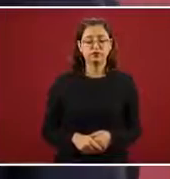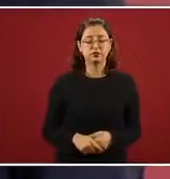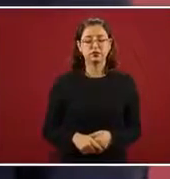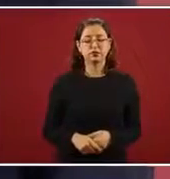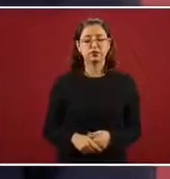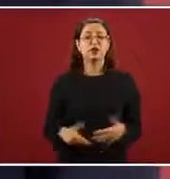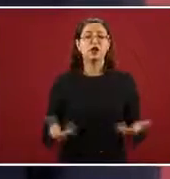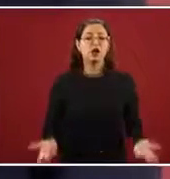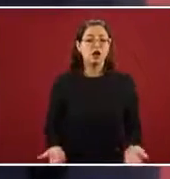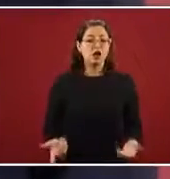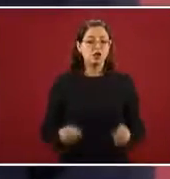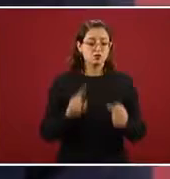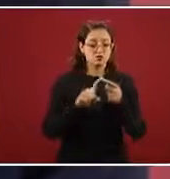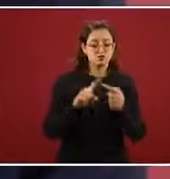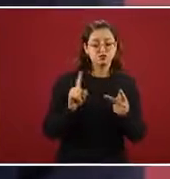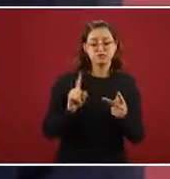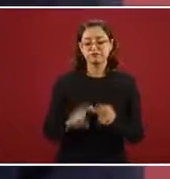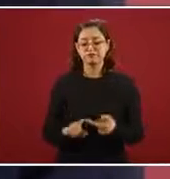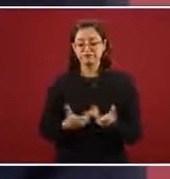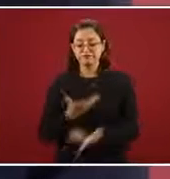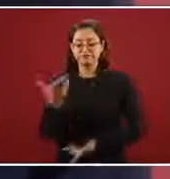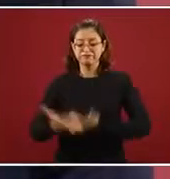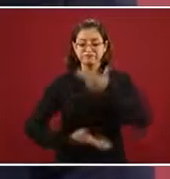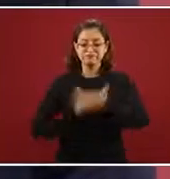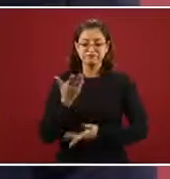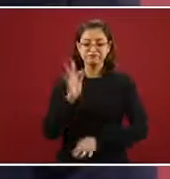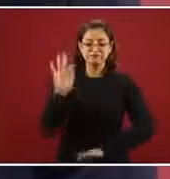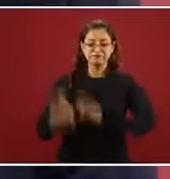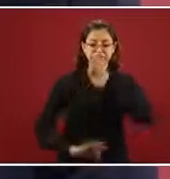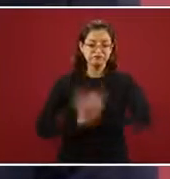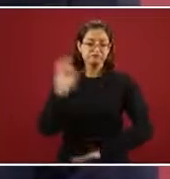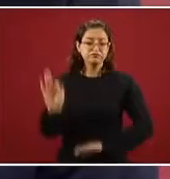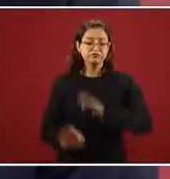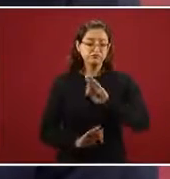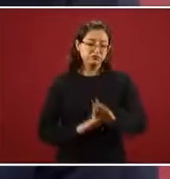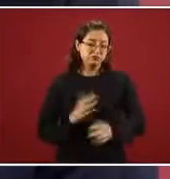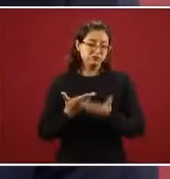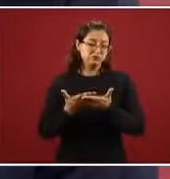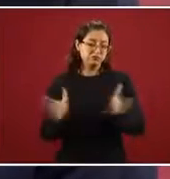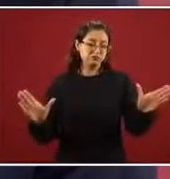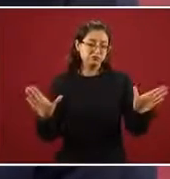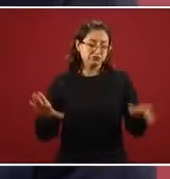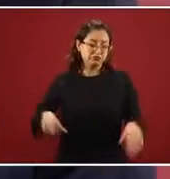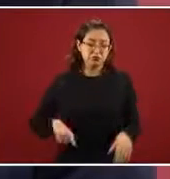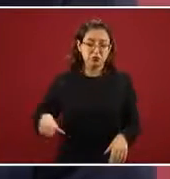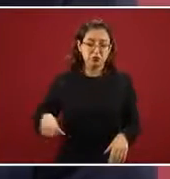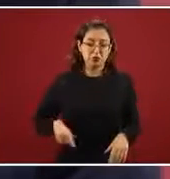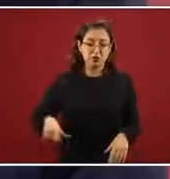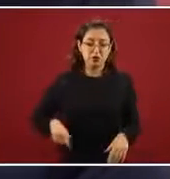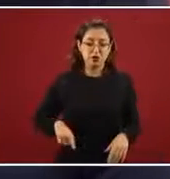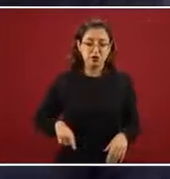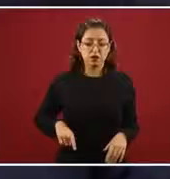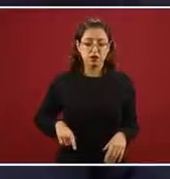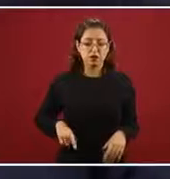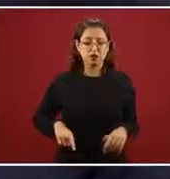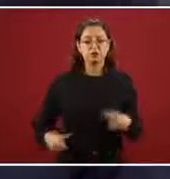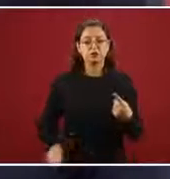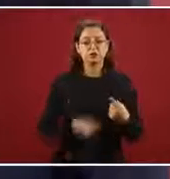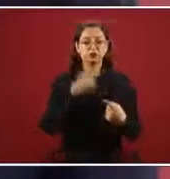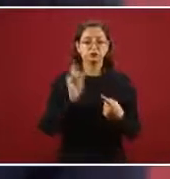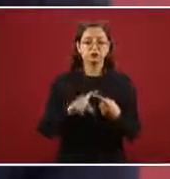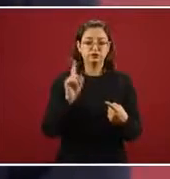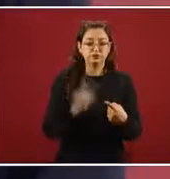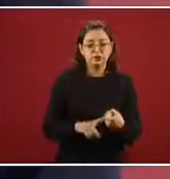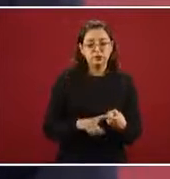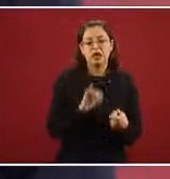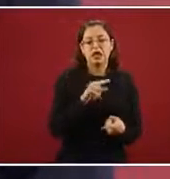que se prestan desde el sector público: el que atiende a